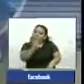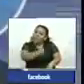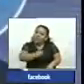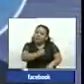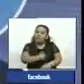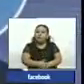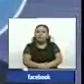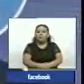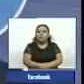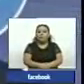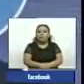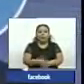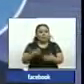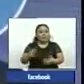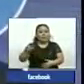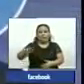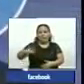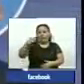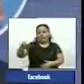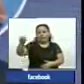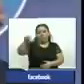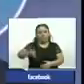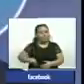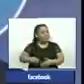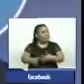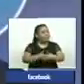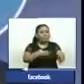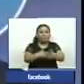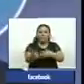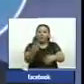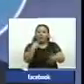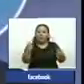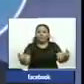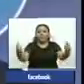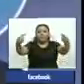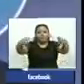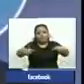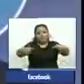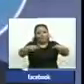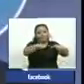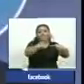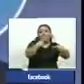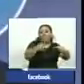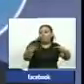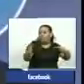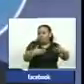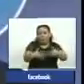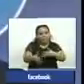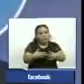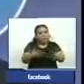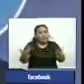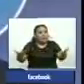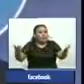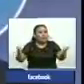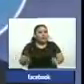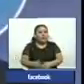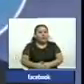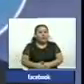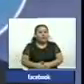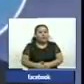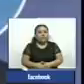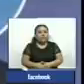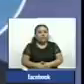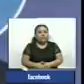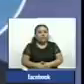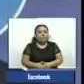todo. Ya una tercera también, sea el rival que sea, perder una tercera sería muy